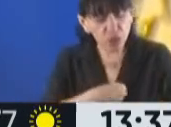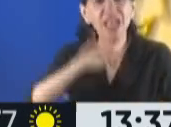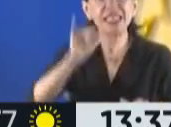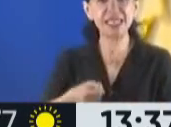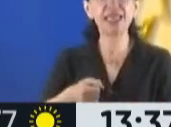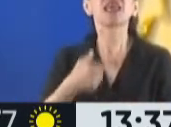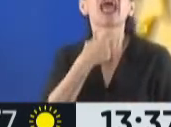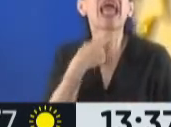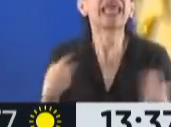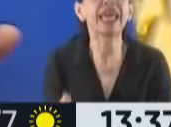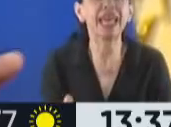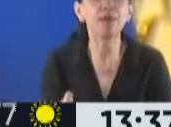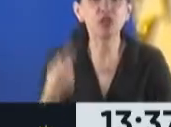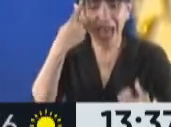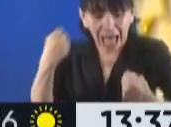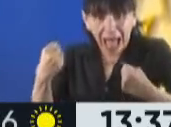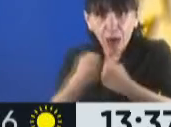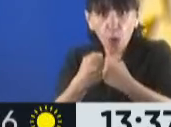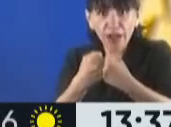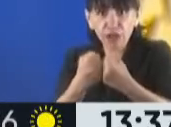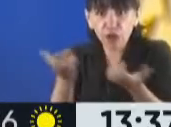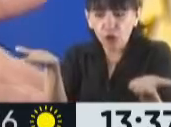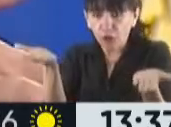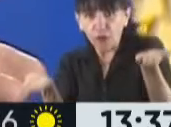acuerdo equilibrado, un acuerdo donde todos ganemos.